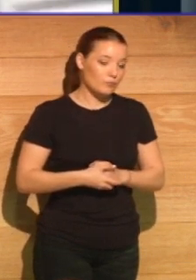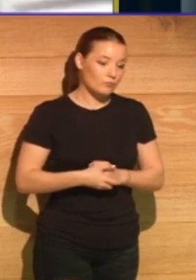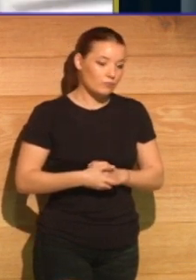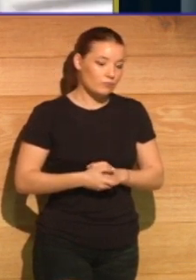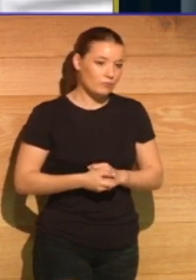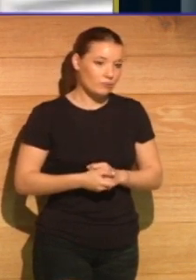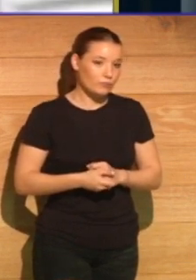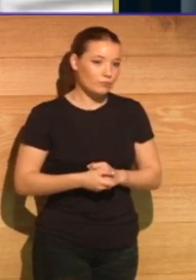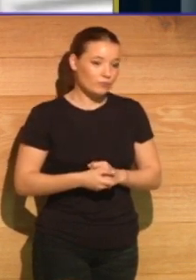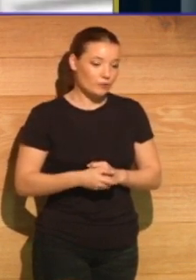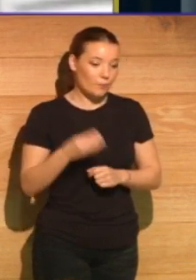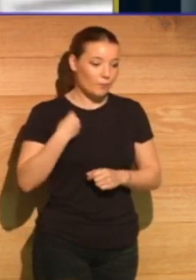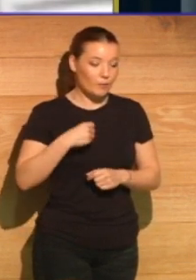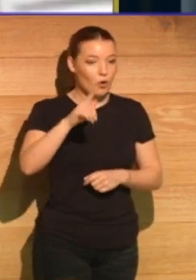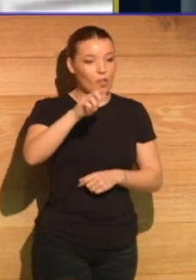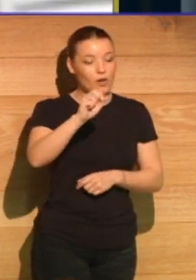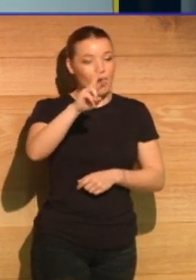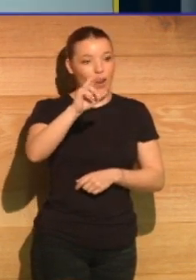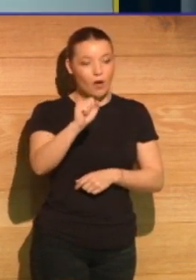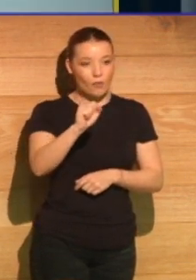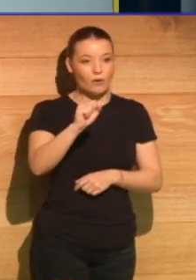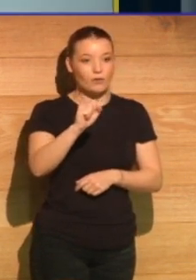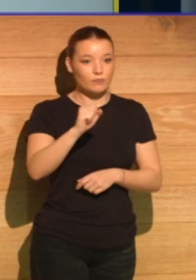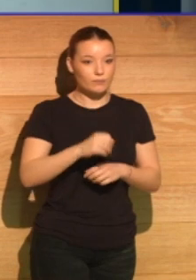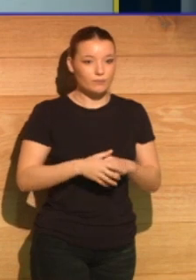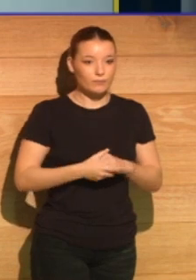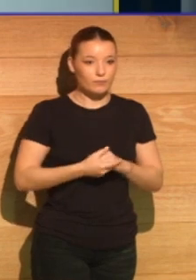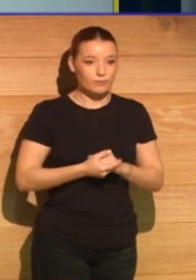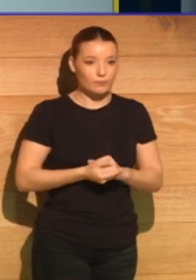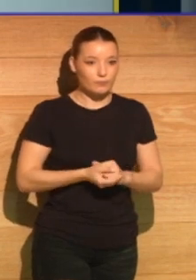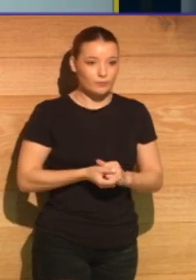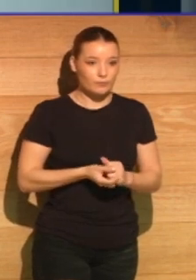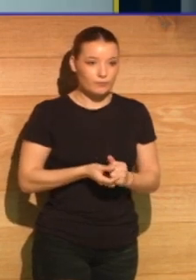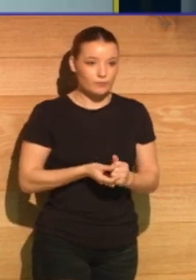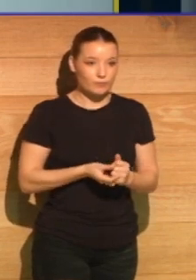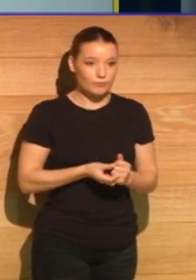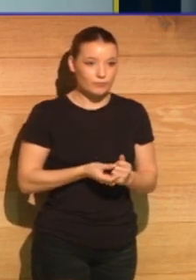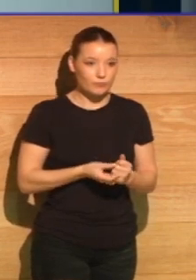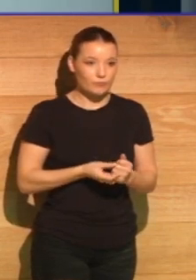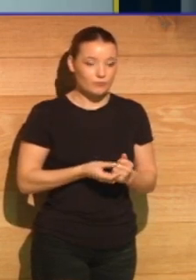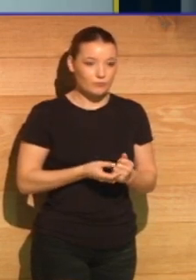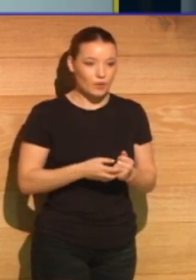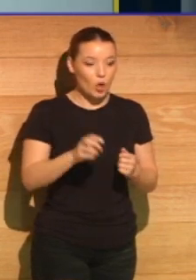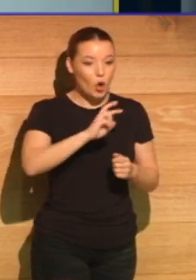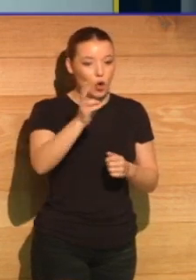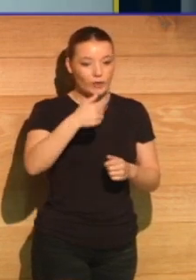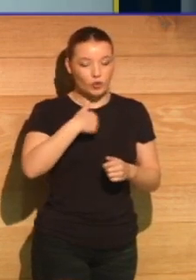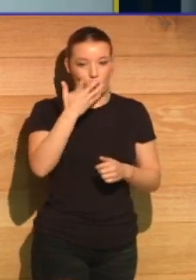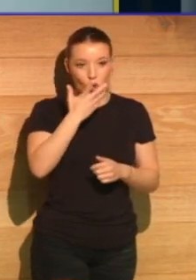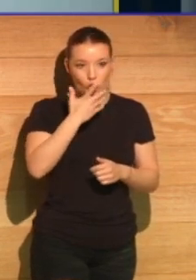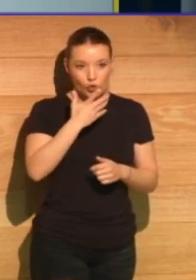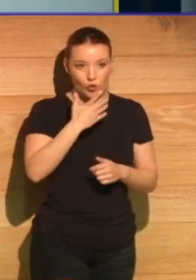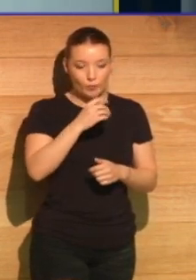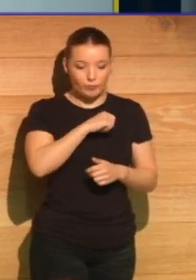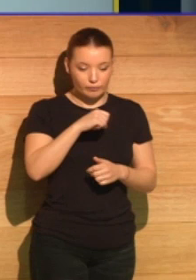Laura, la echamos menos. La otra que quería leer, que también conozco personalmente, es